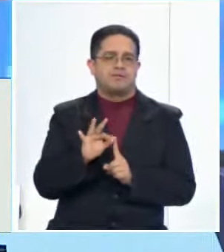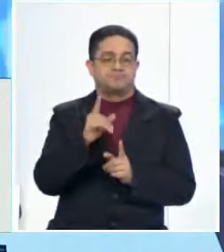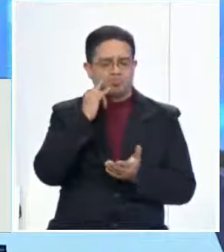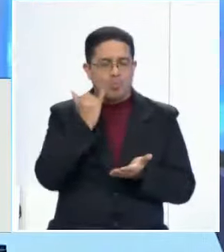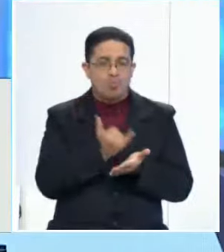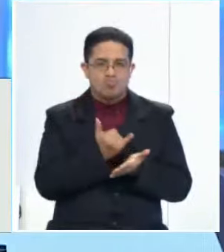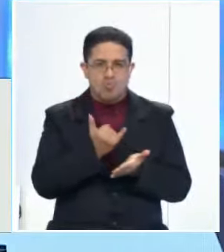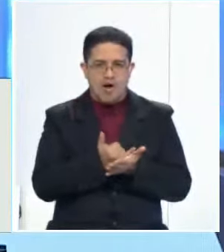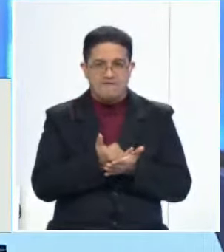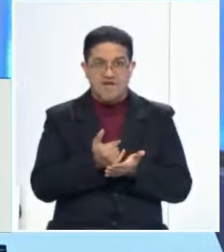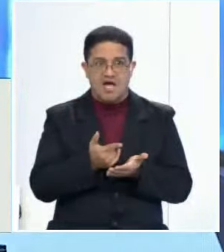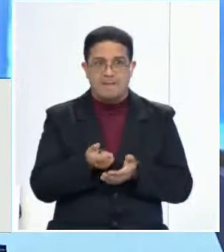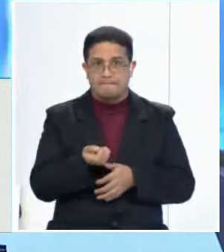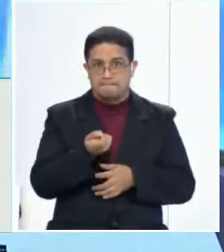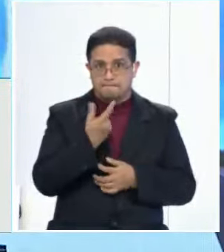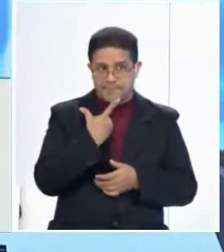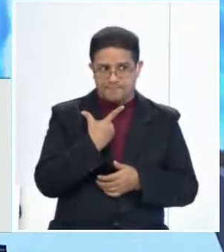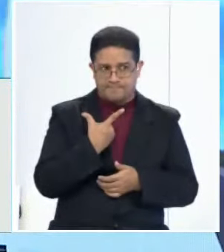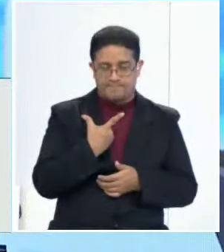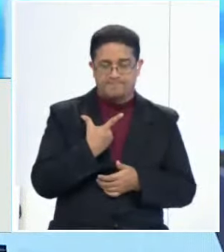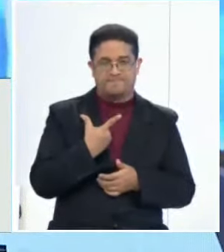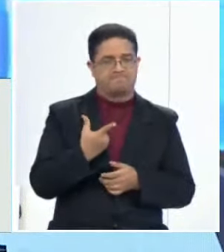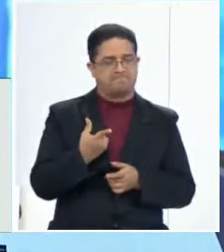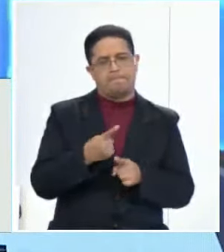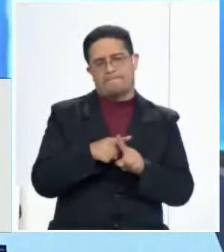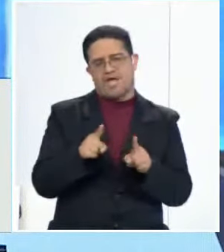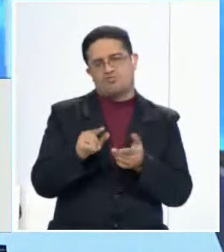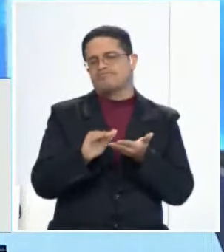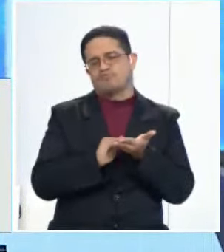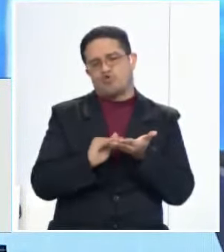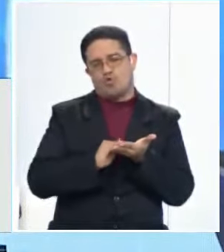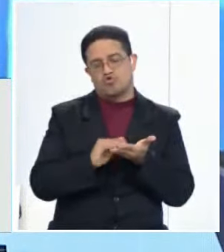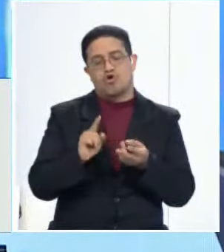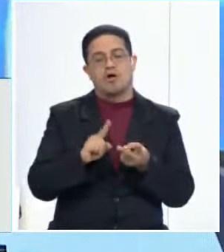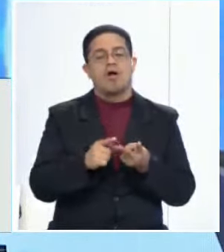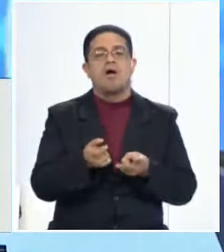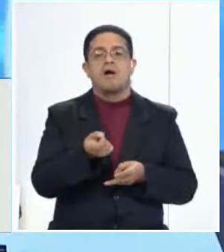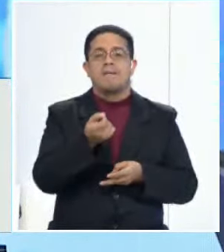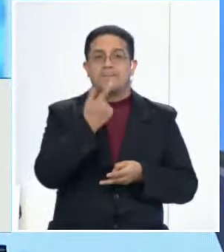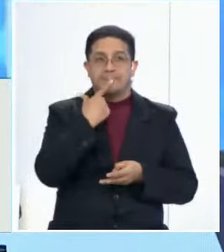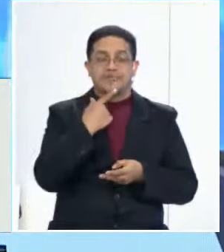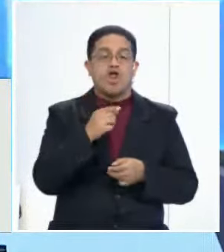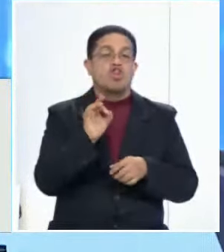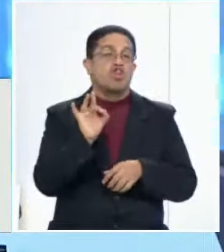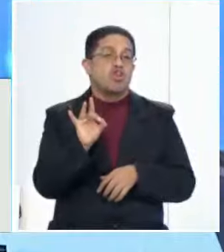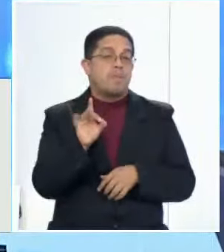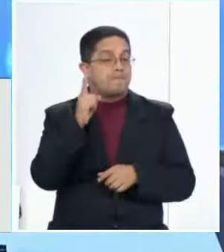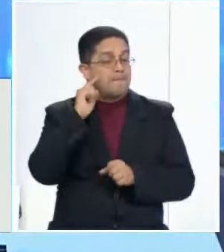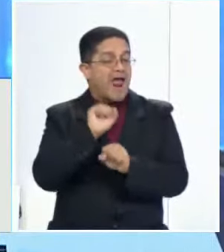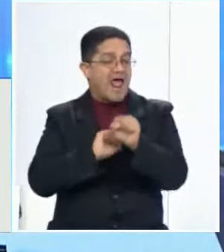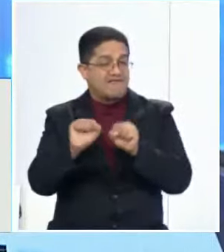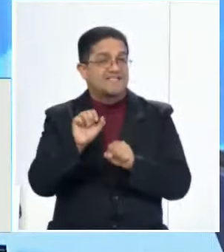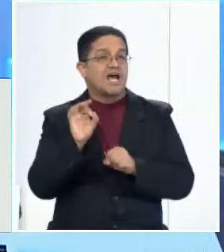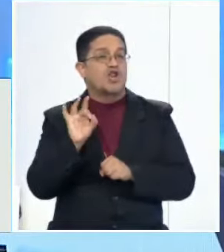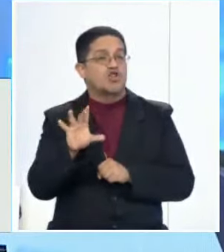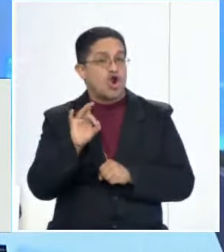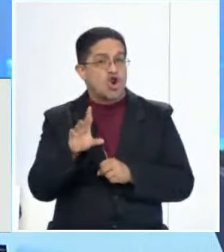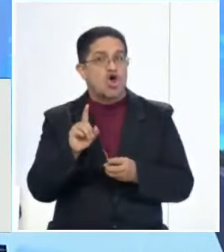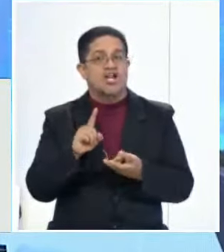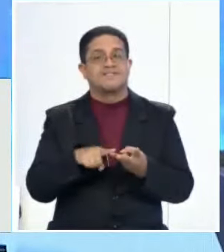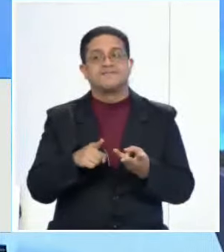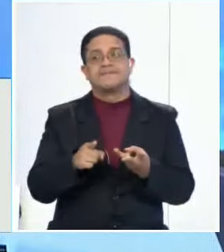los antibióticos no es la solución para esta patología. Prueban con analgésicos, prueban con acetaminofén, prueban con remedios caseros y